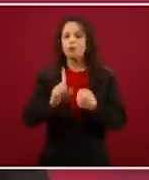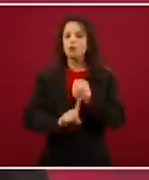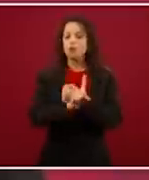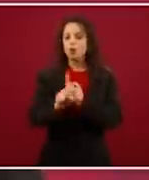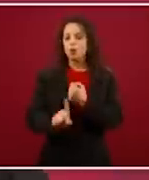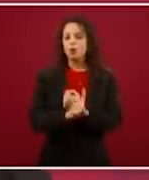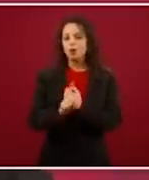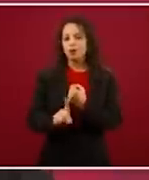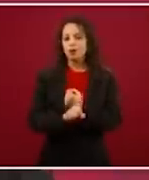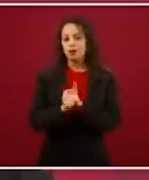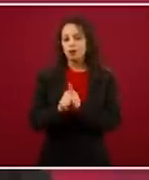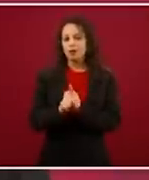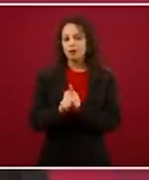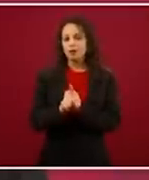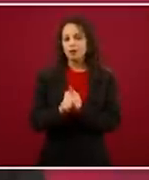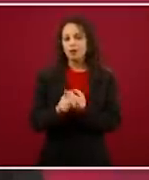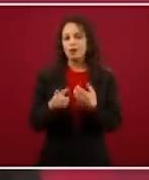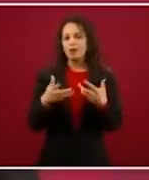que